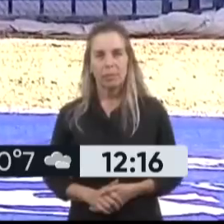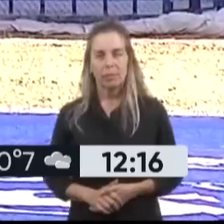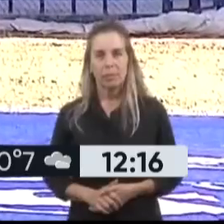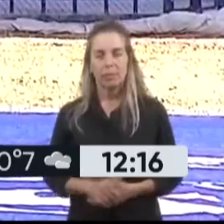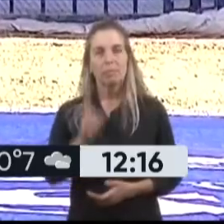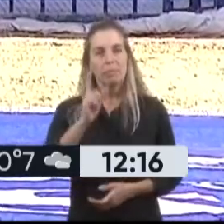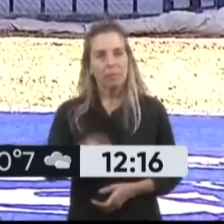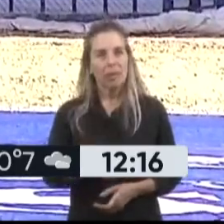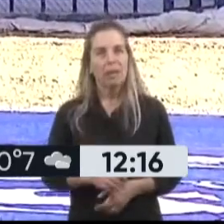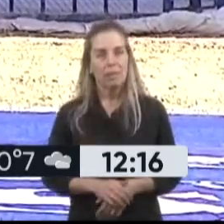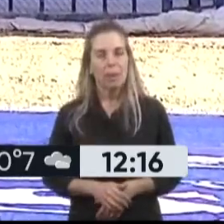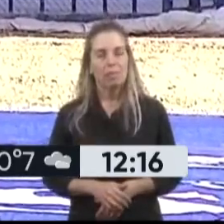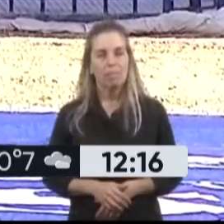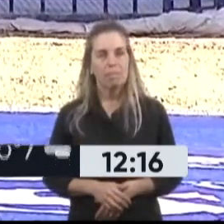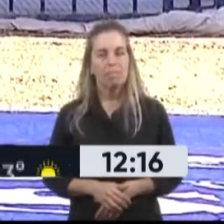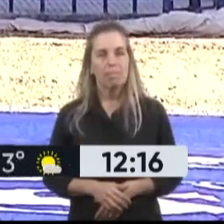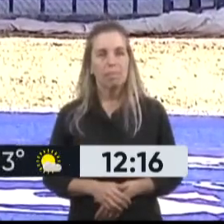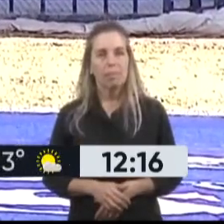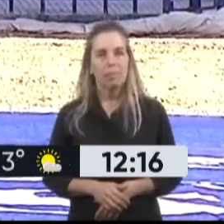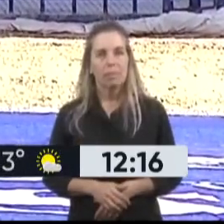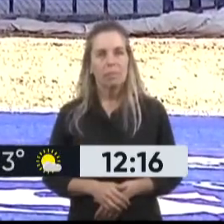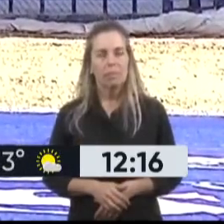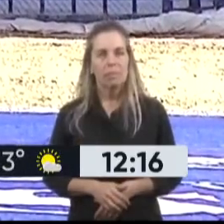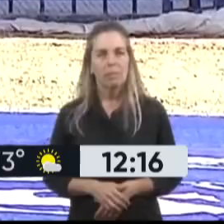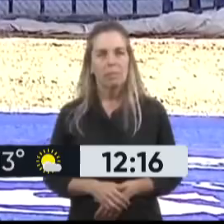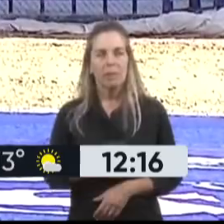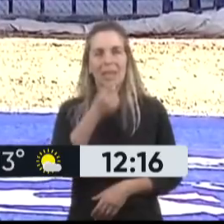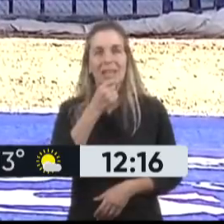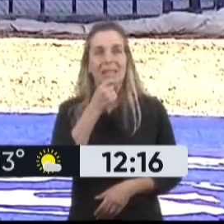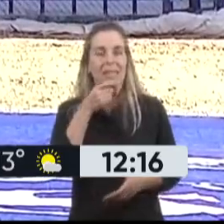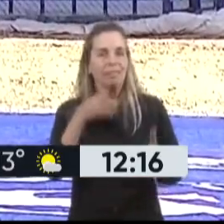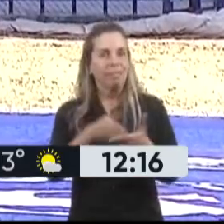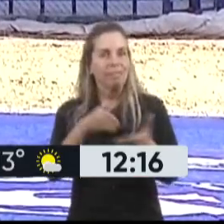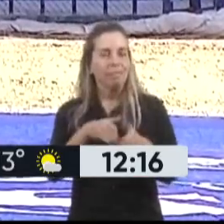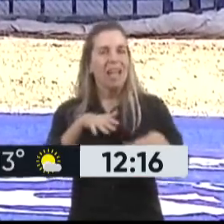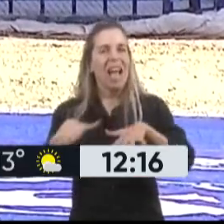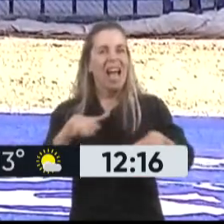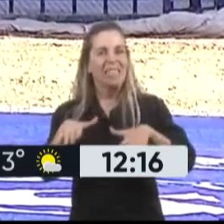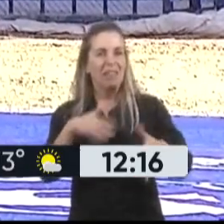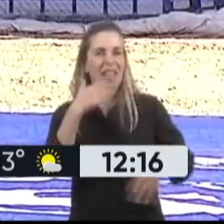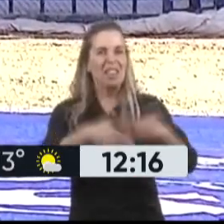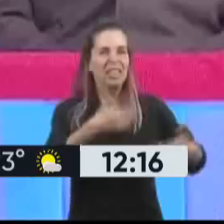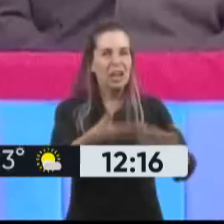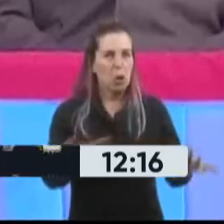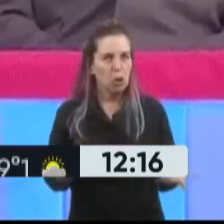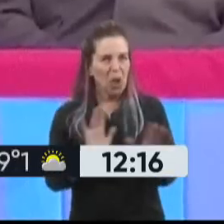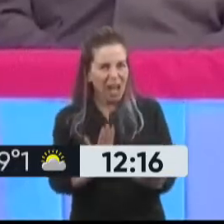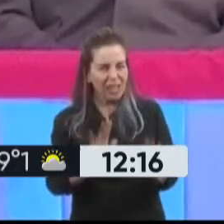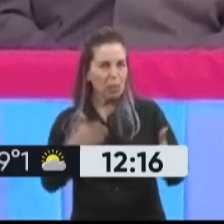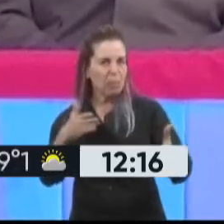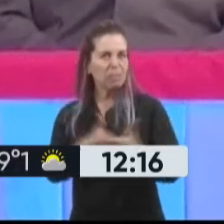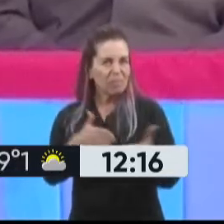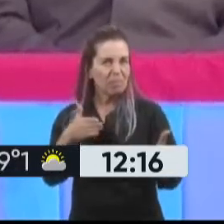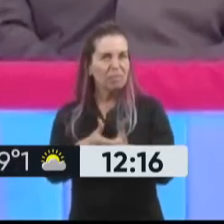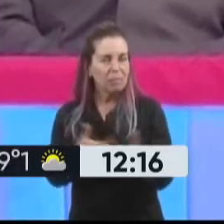Y además, con el costo incalculable de evitar el desarrollo de nuestras actividades genuinamente competitivas, bloqueando la posibilidad